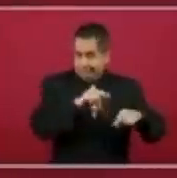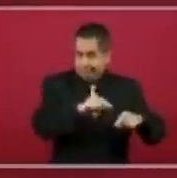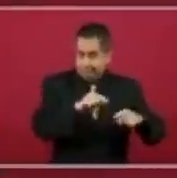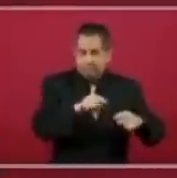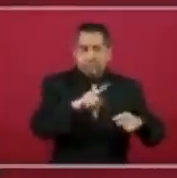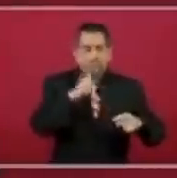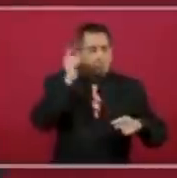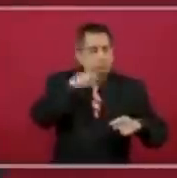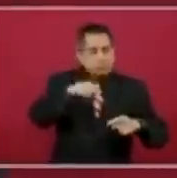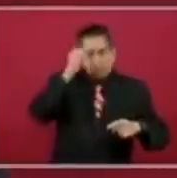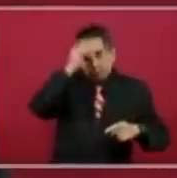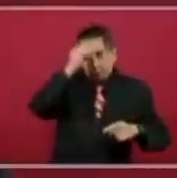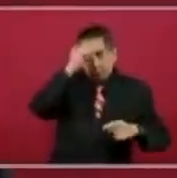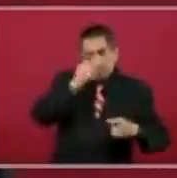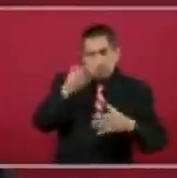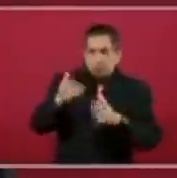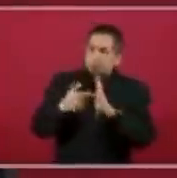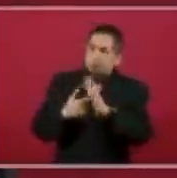opinen